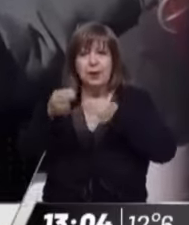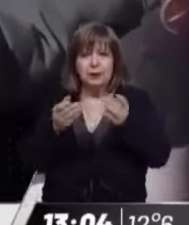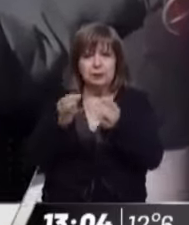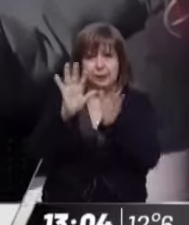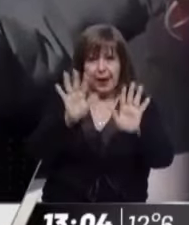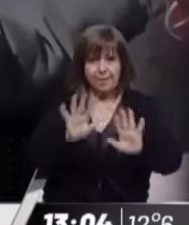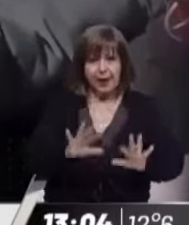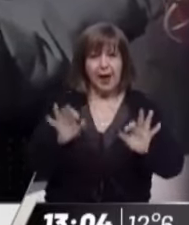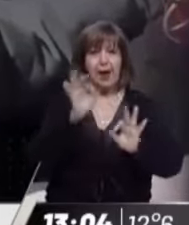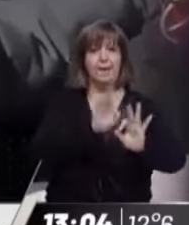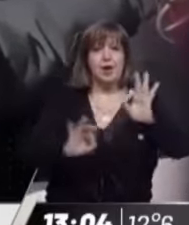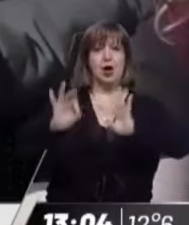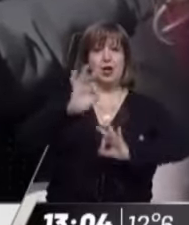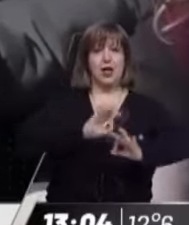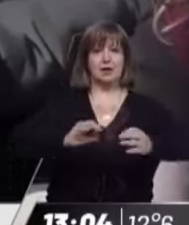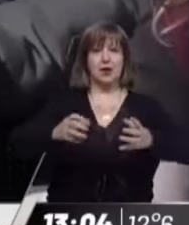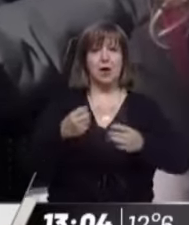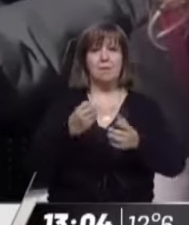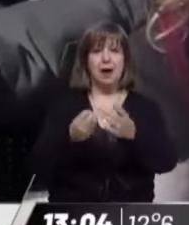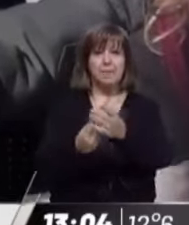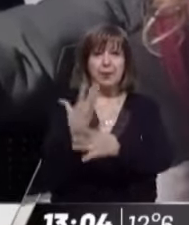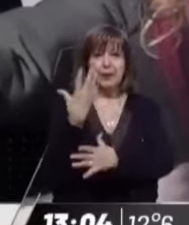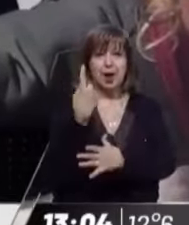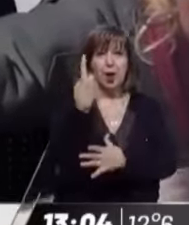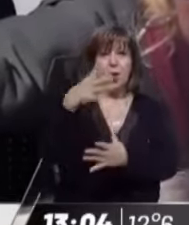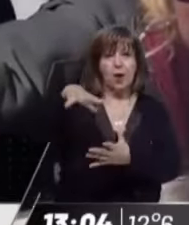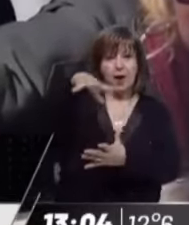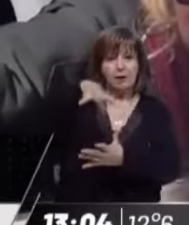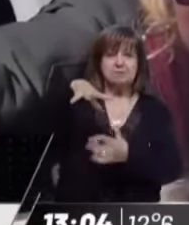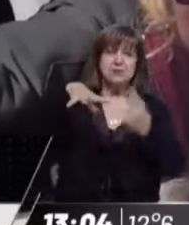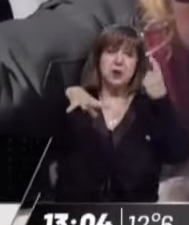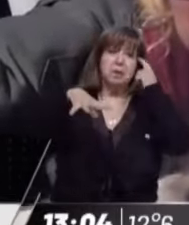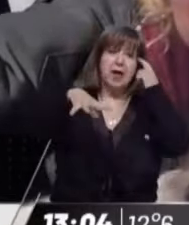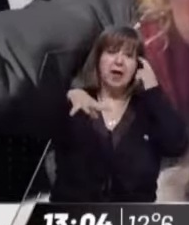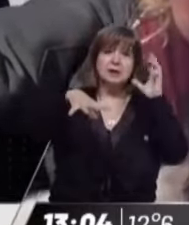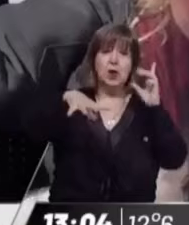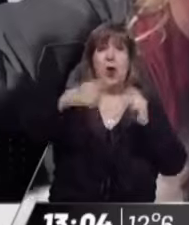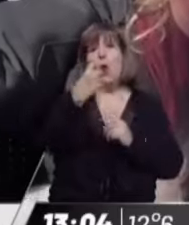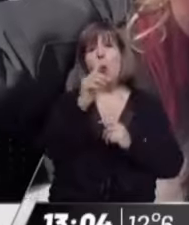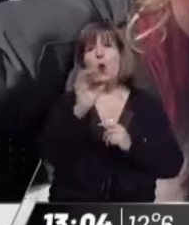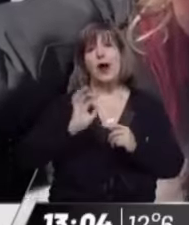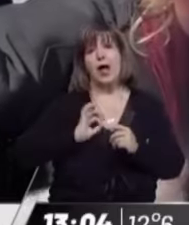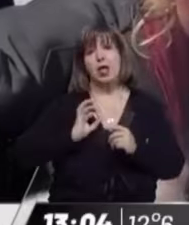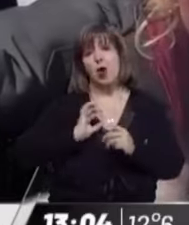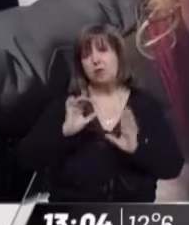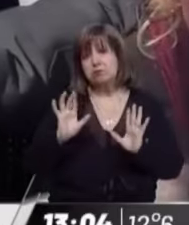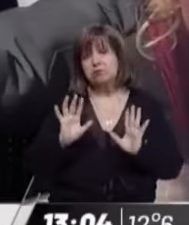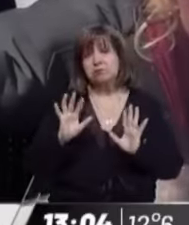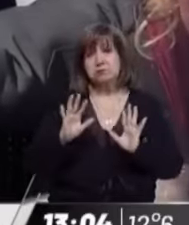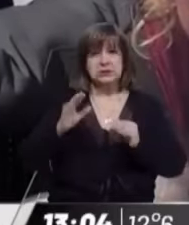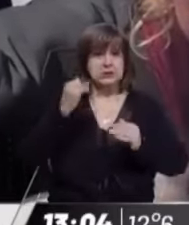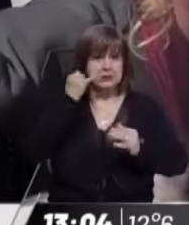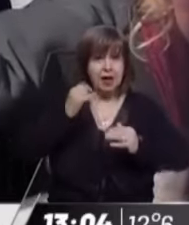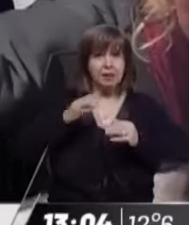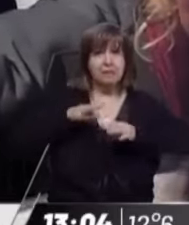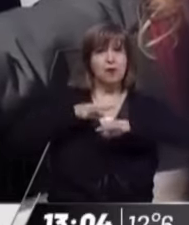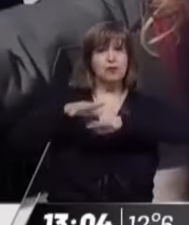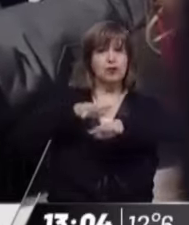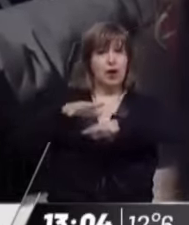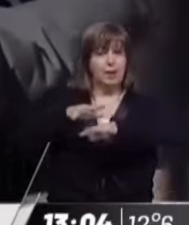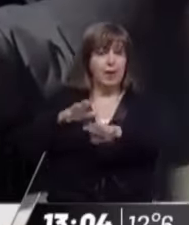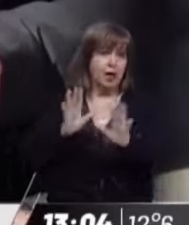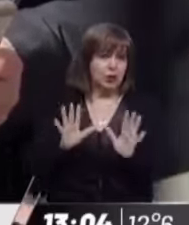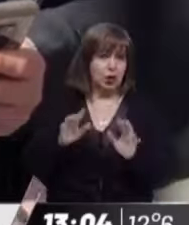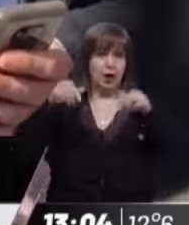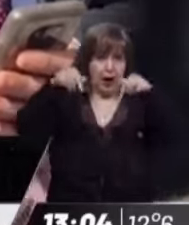preparando esos proyectos. Nosotros creemos que en menos de un año queremos tenerlo en marcha,